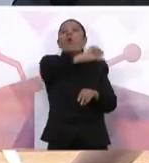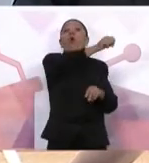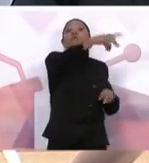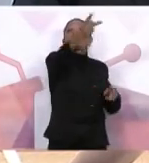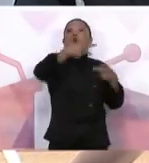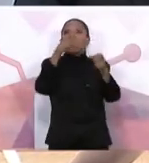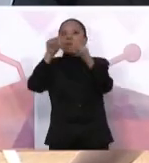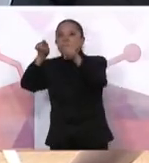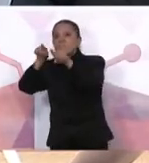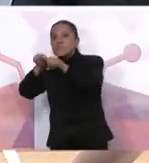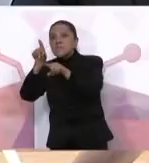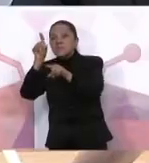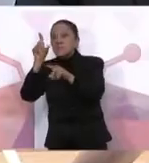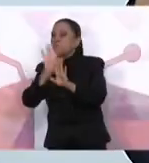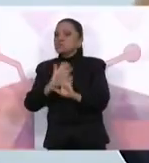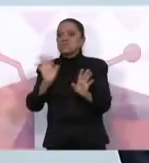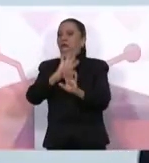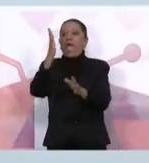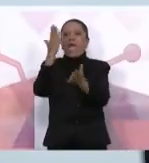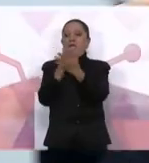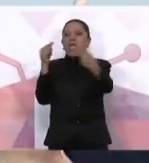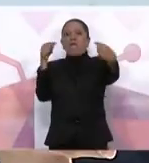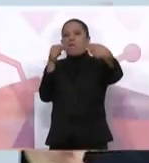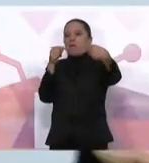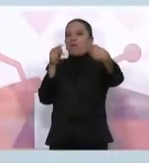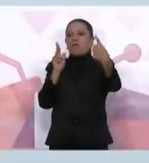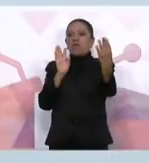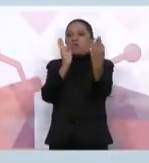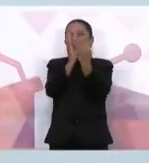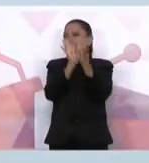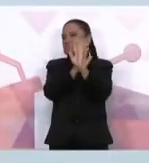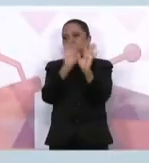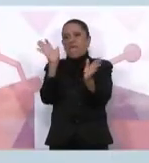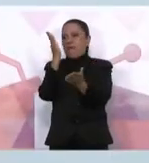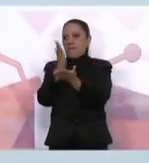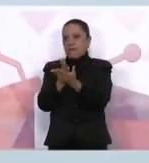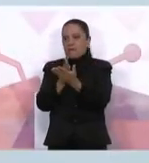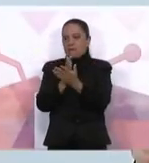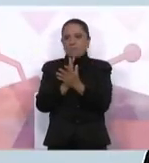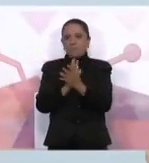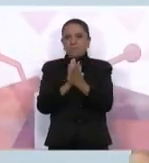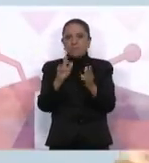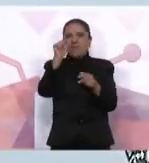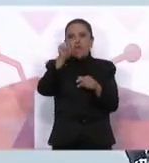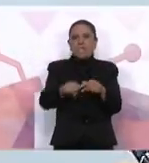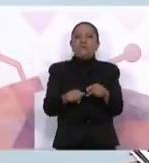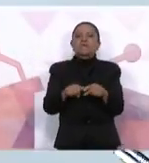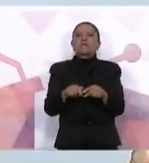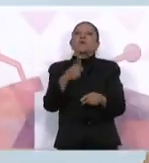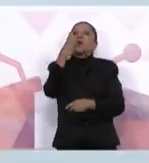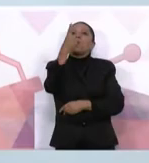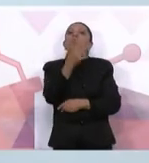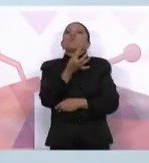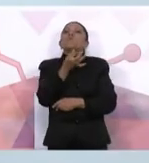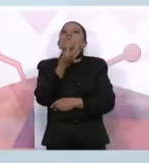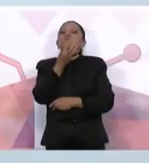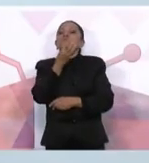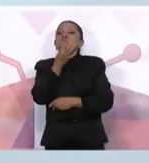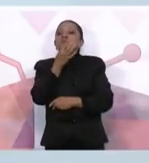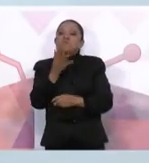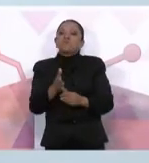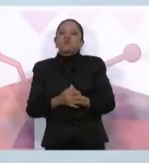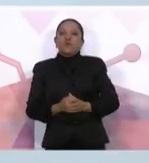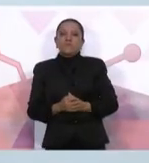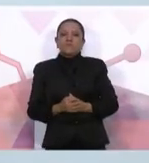dijeron para sí así es de acuerdo si tendrán hasta un minuto y aquí pues no hay réplicas entonces tendrían que agotar lo el candidato